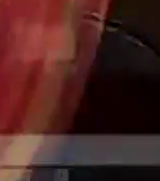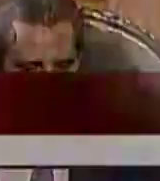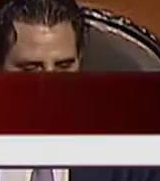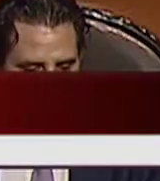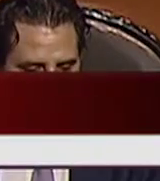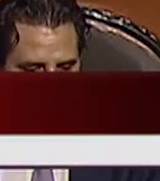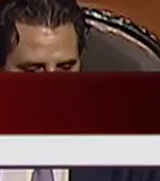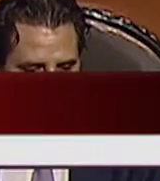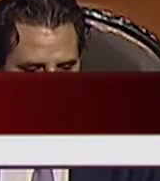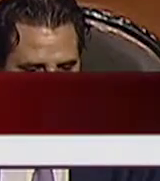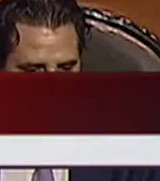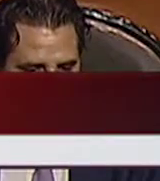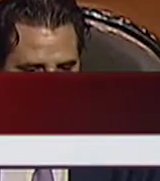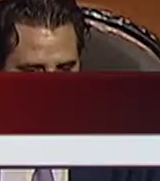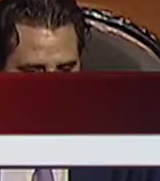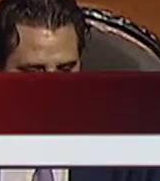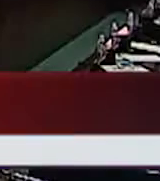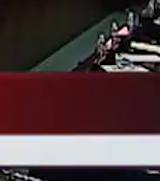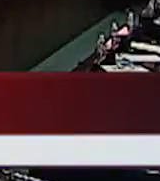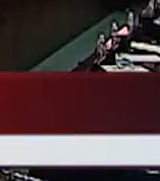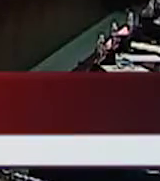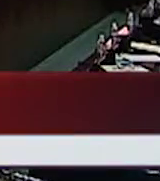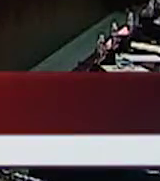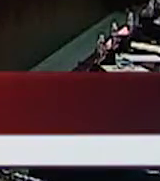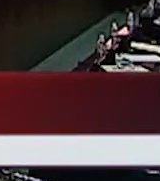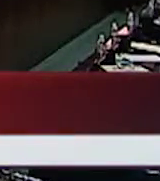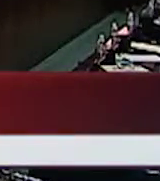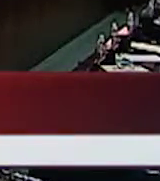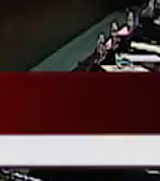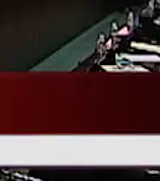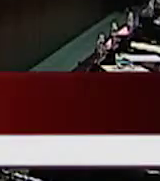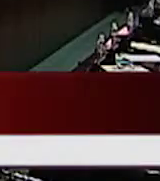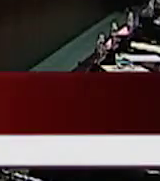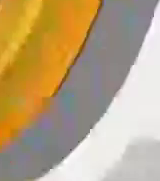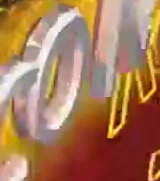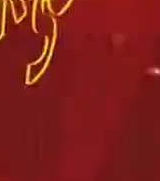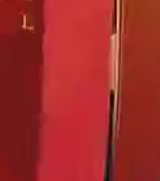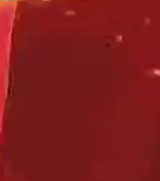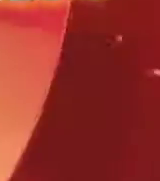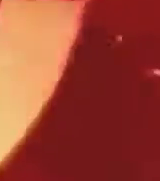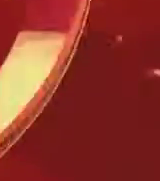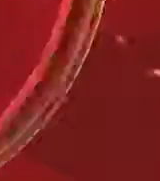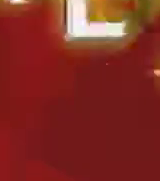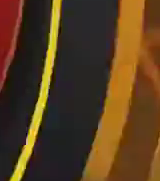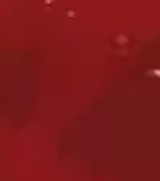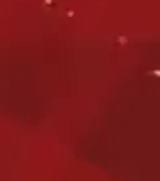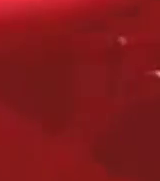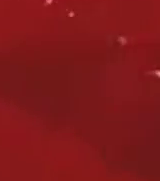Comparece titular de Segov ante diputados para analizar política interior del país.